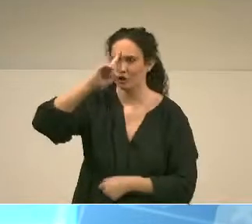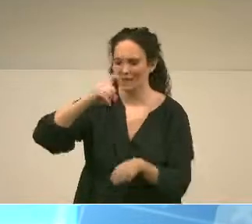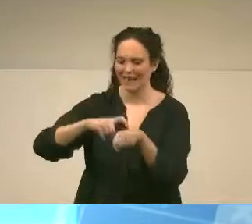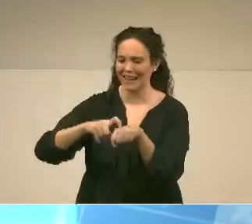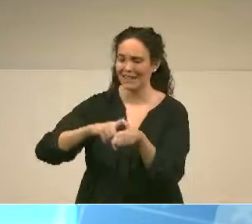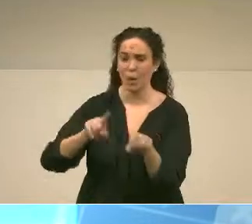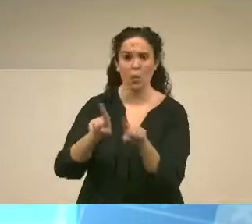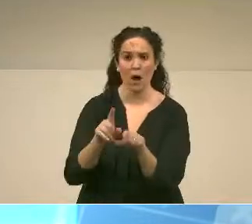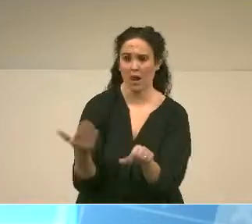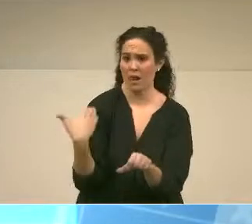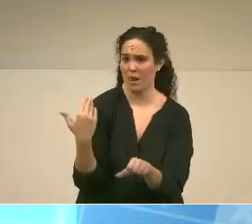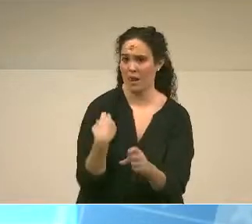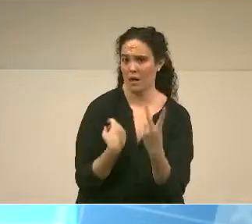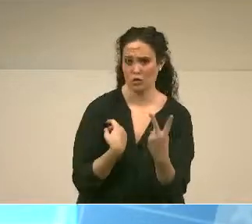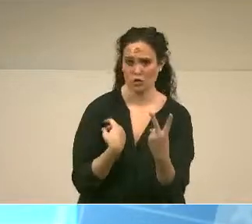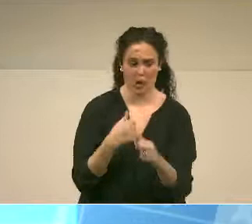hemos hecho con el resto